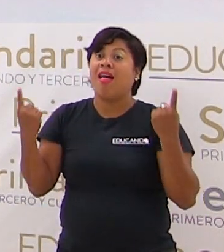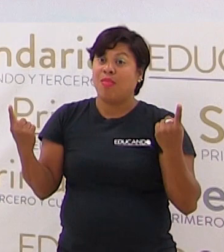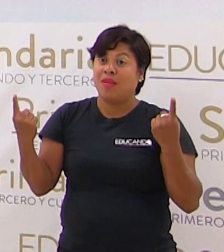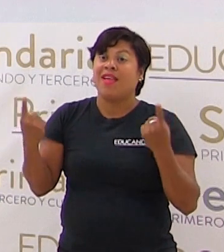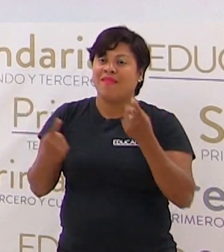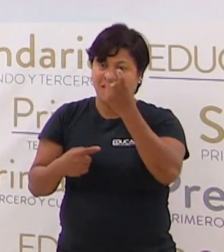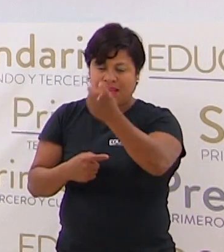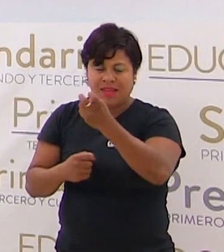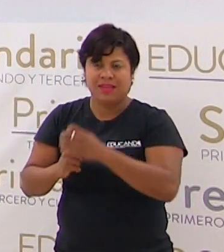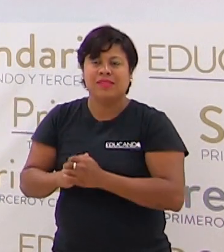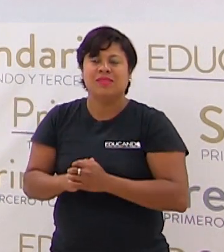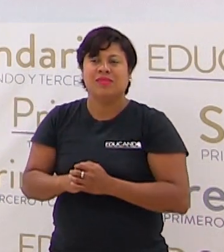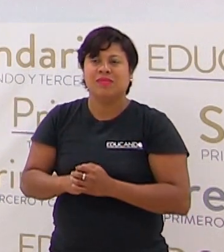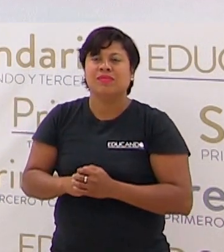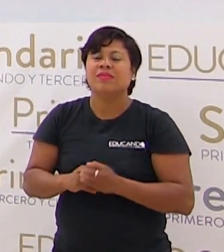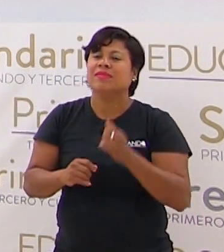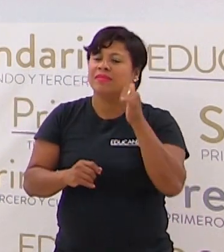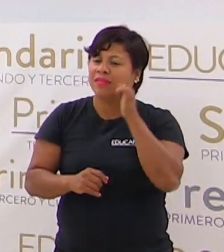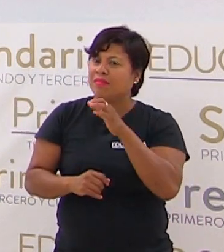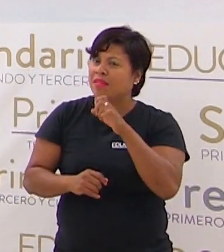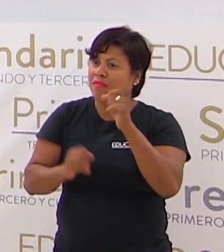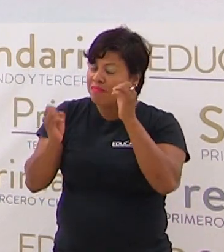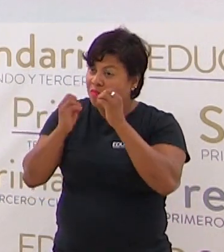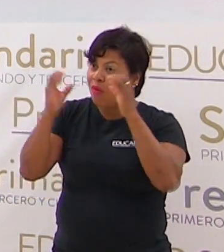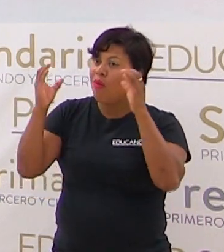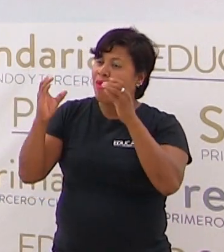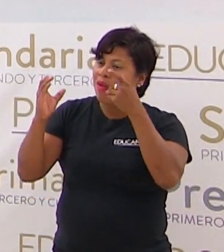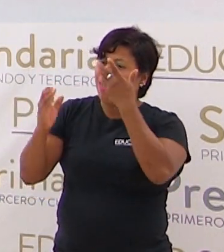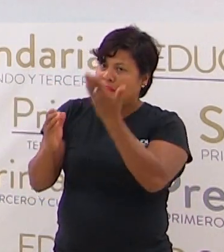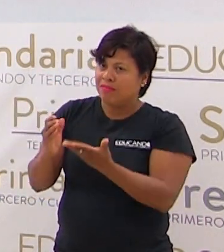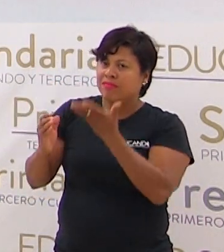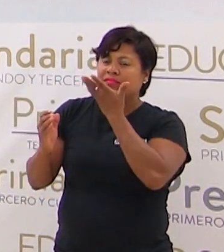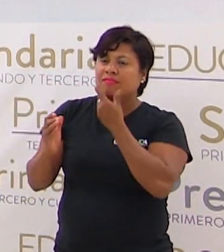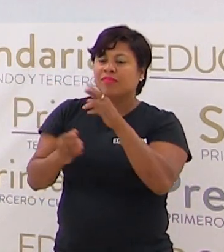Admiraba, ¿verdad? Correcto.